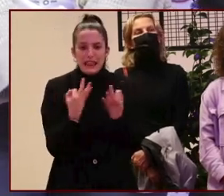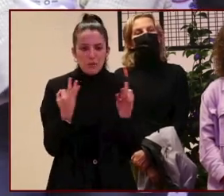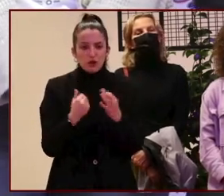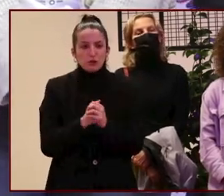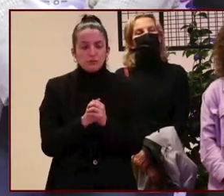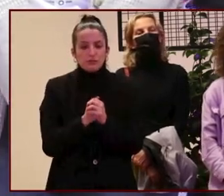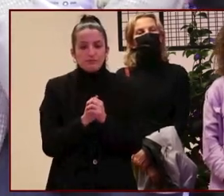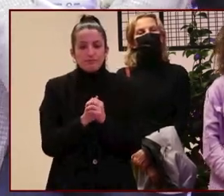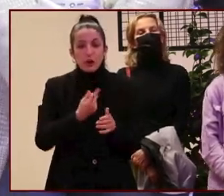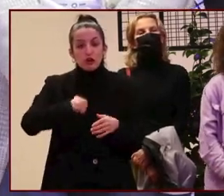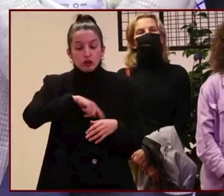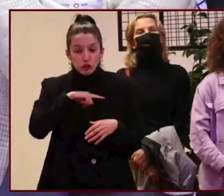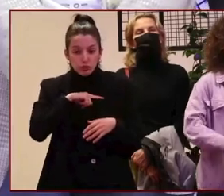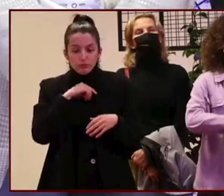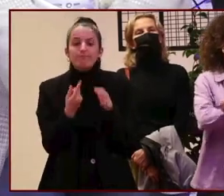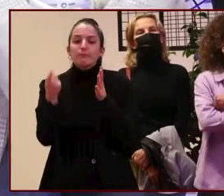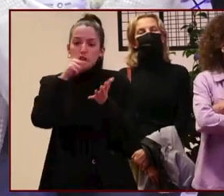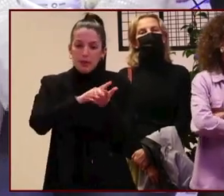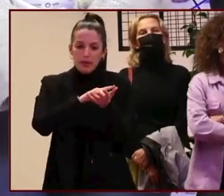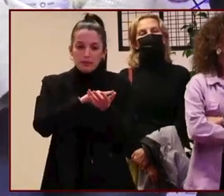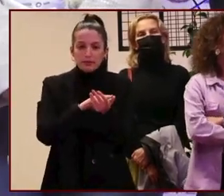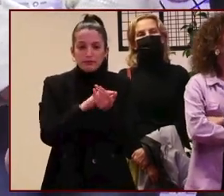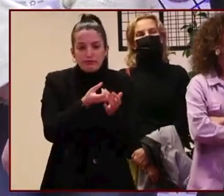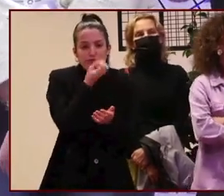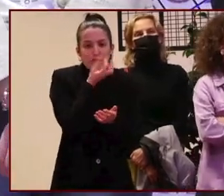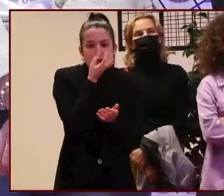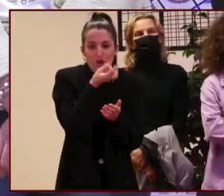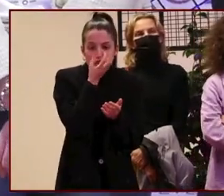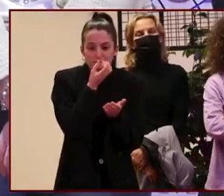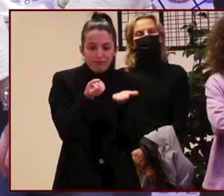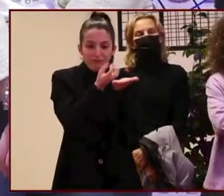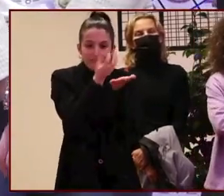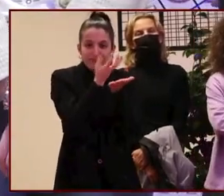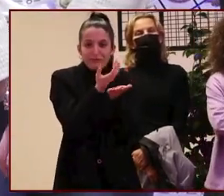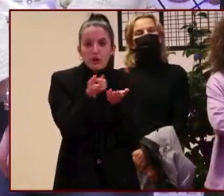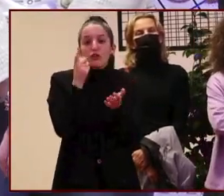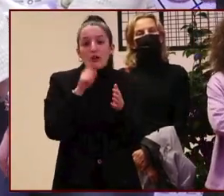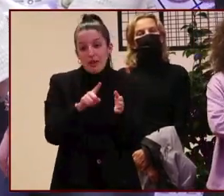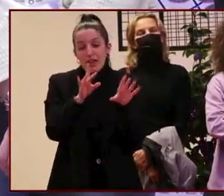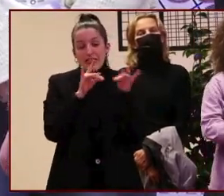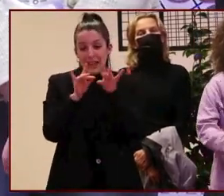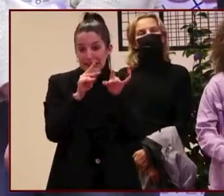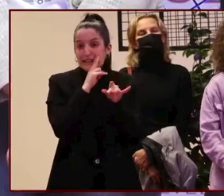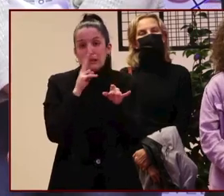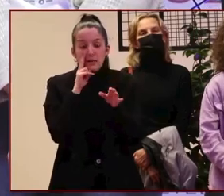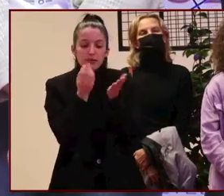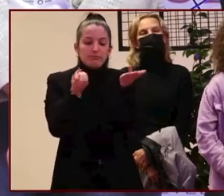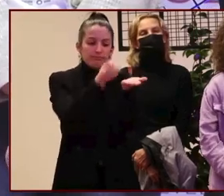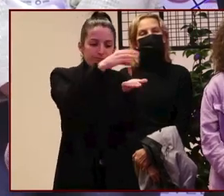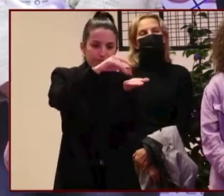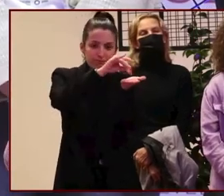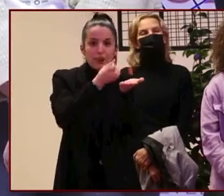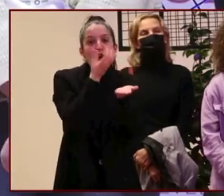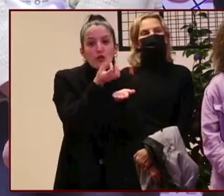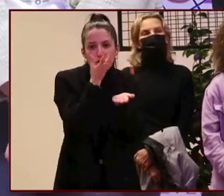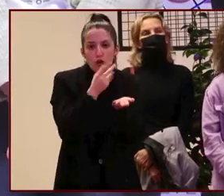plantar otra maceira en riba las uvas cintas porque queríamos continuar